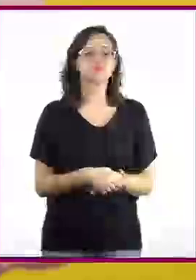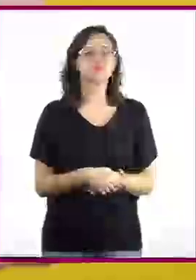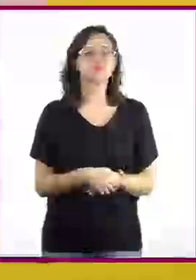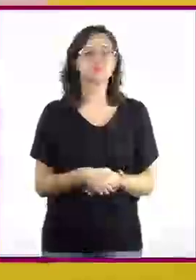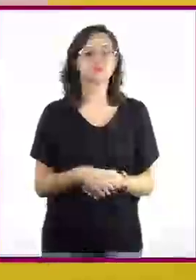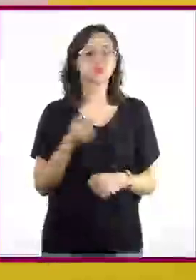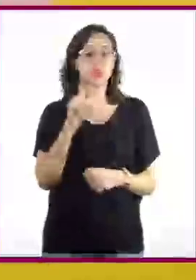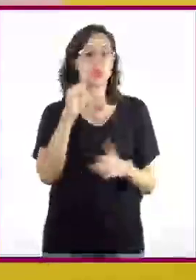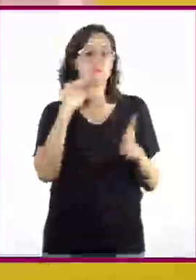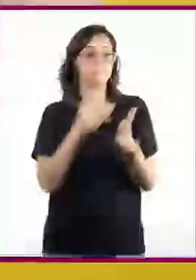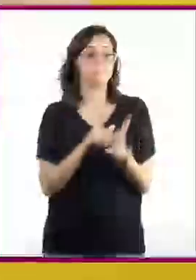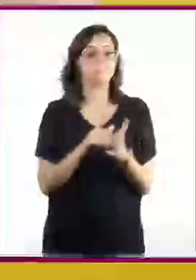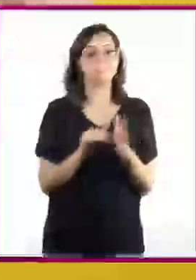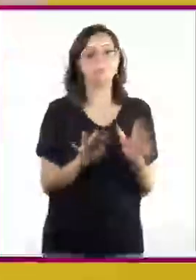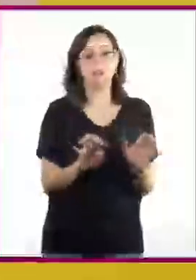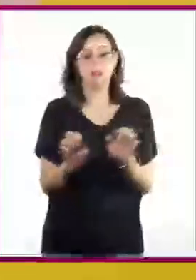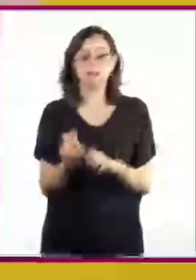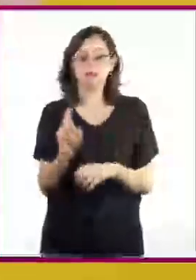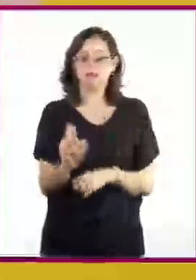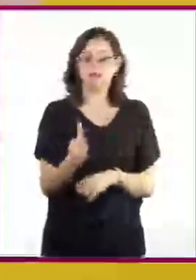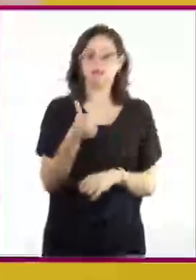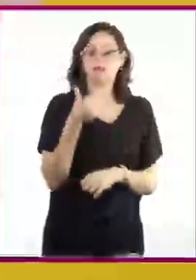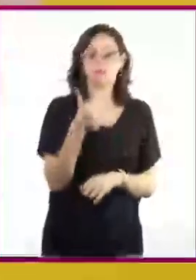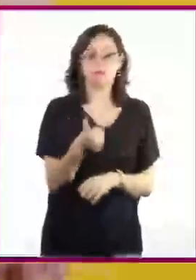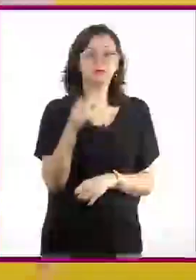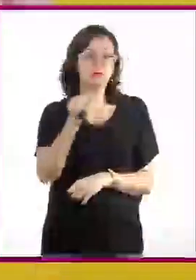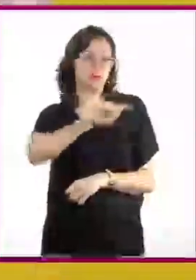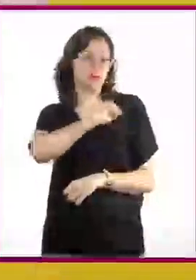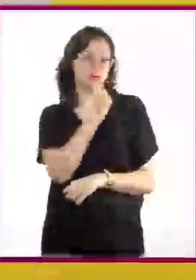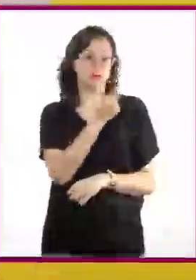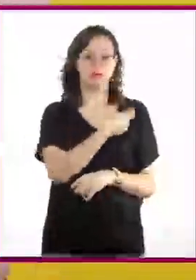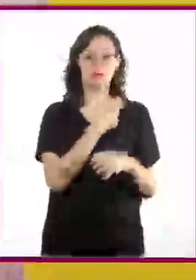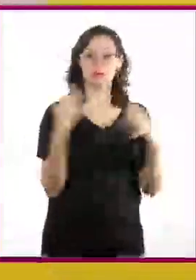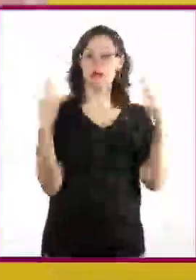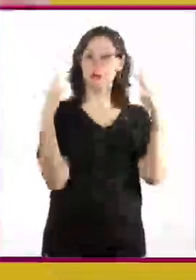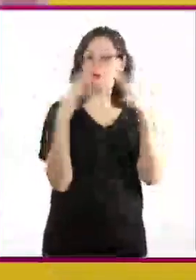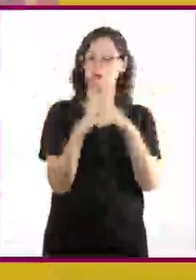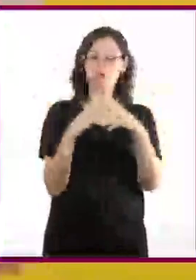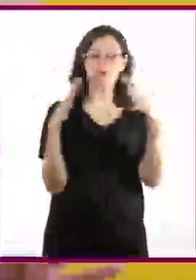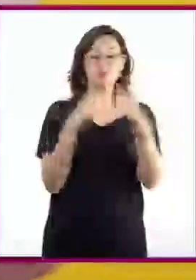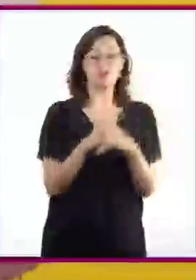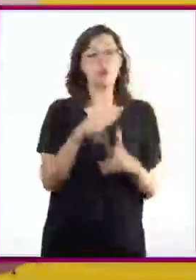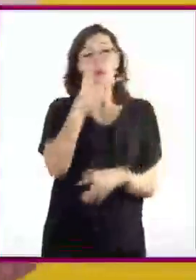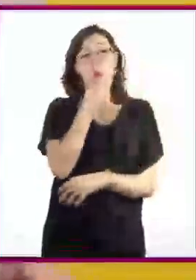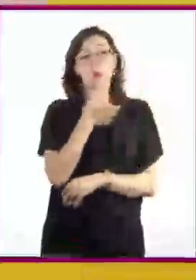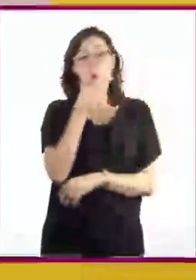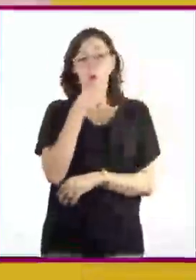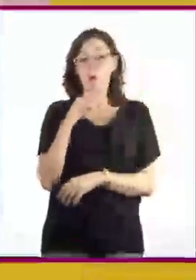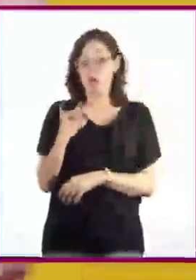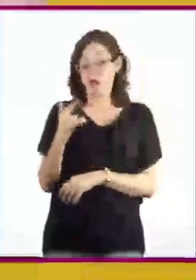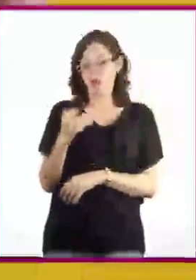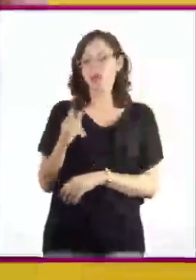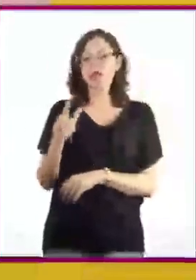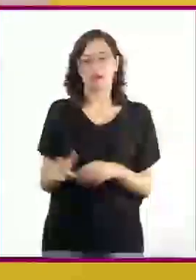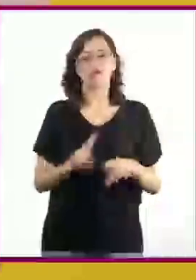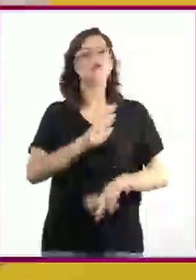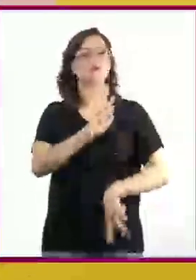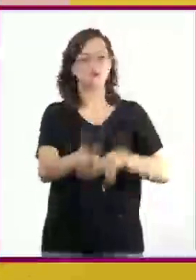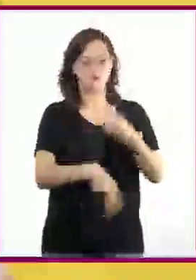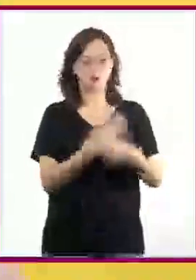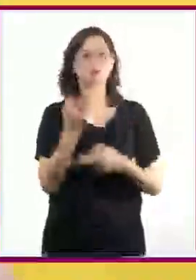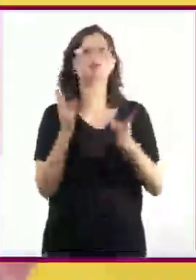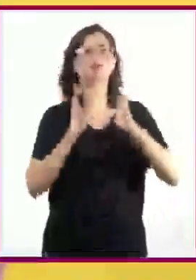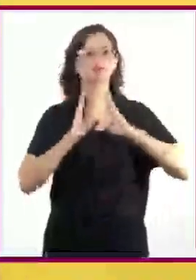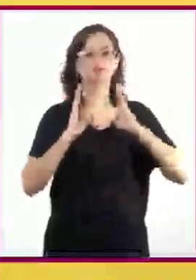En 1936 estalla la Guerra Civil Española y Miguel Hernández se alistó como voluntario en el ejército